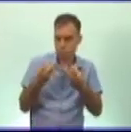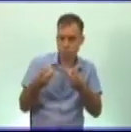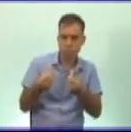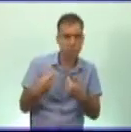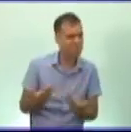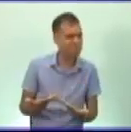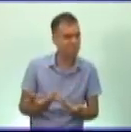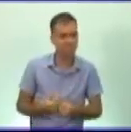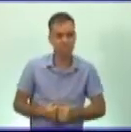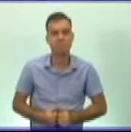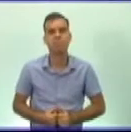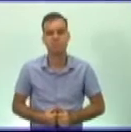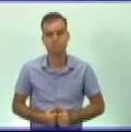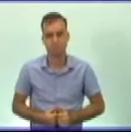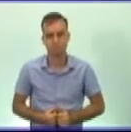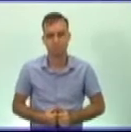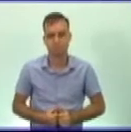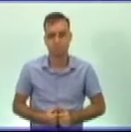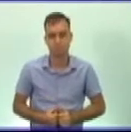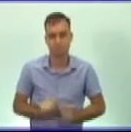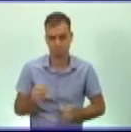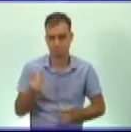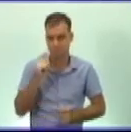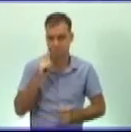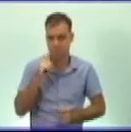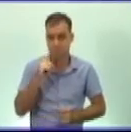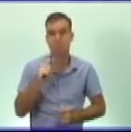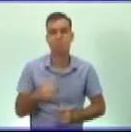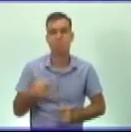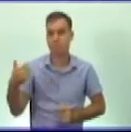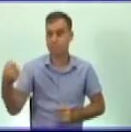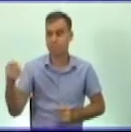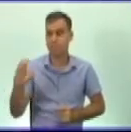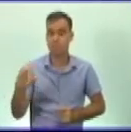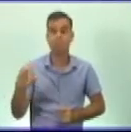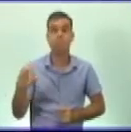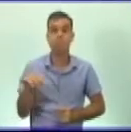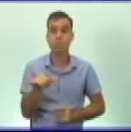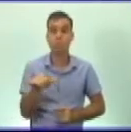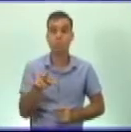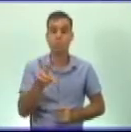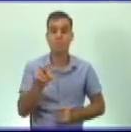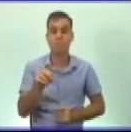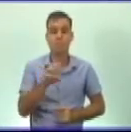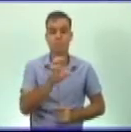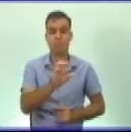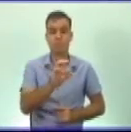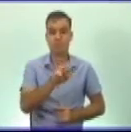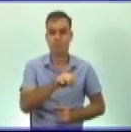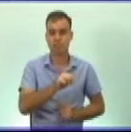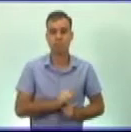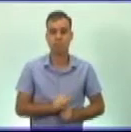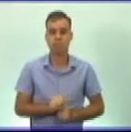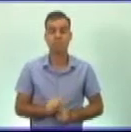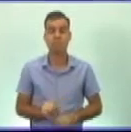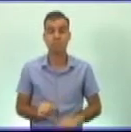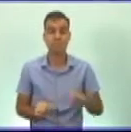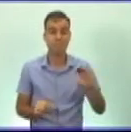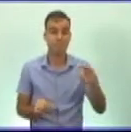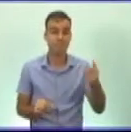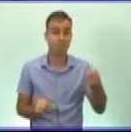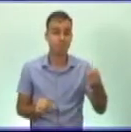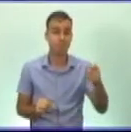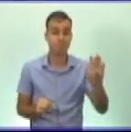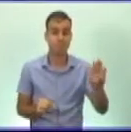Nos dice que AC es igual a 20 centímetros y el ángulo CAB es igual a 60. Observen la